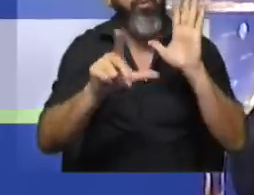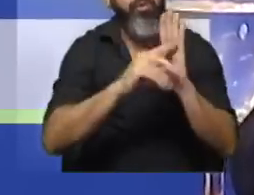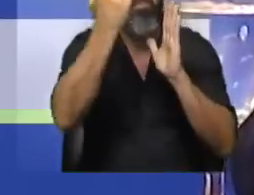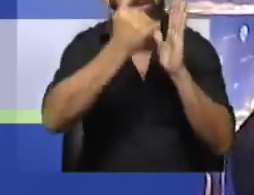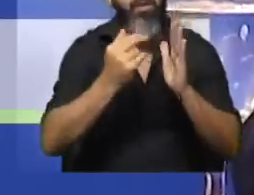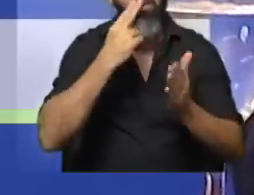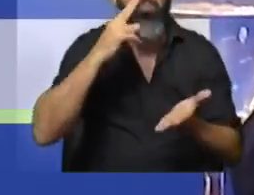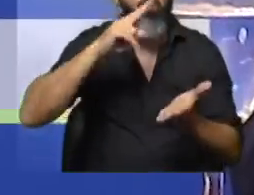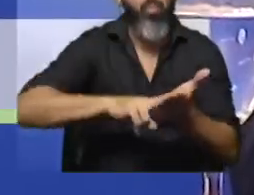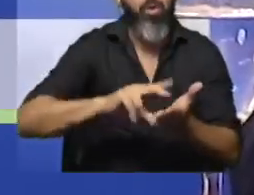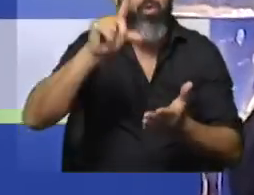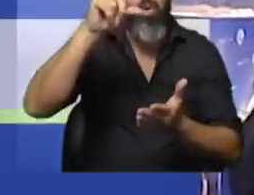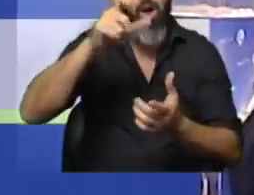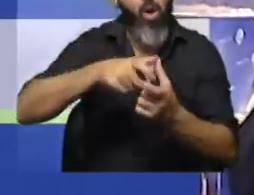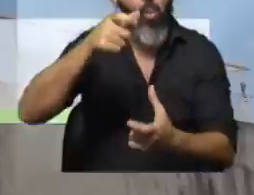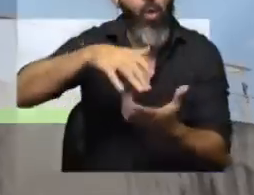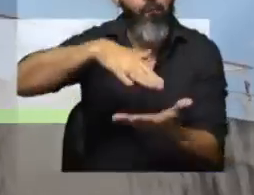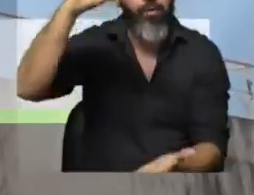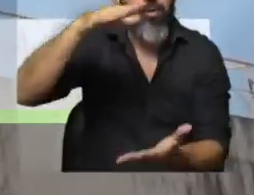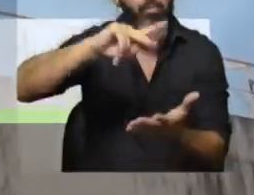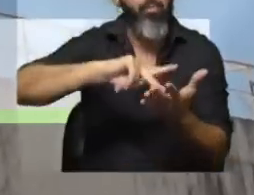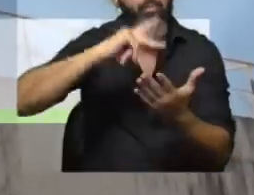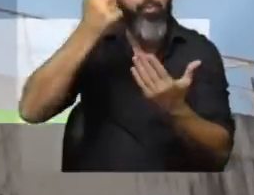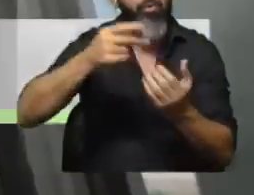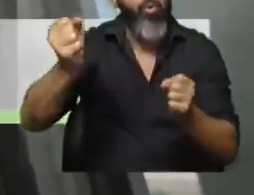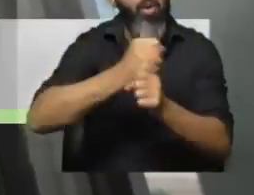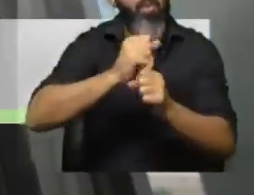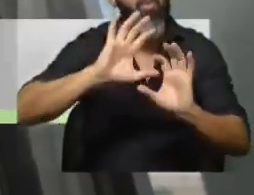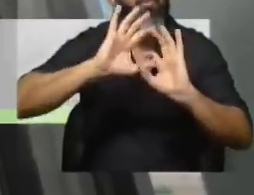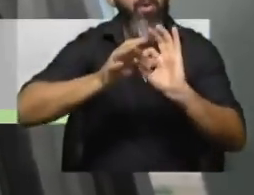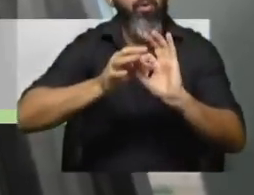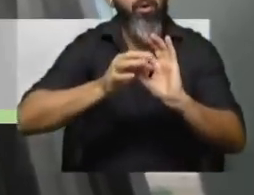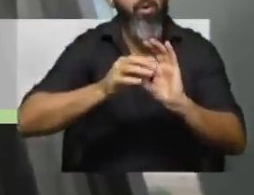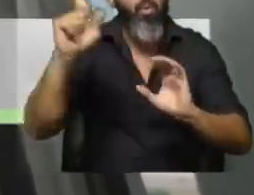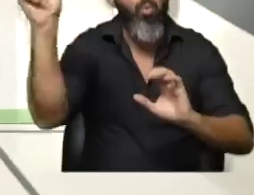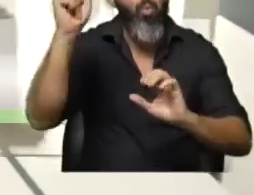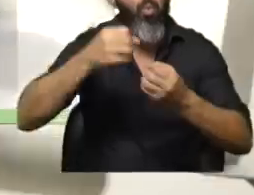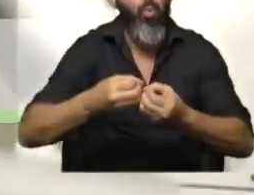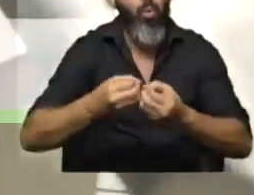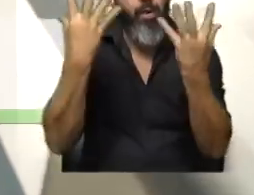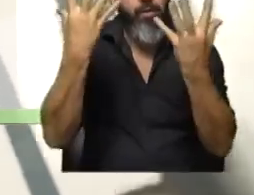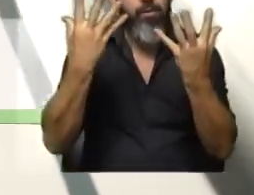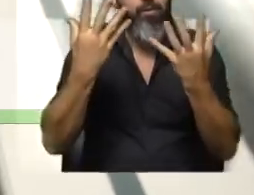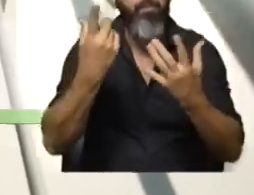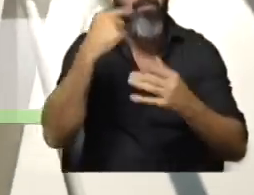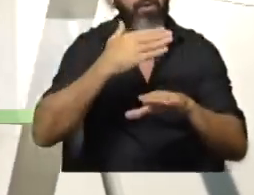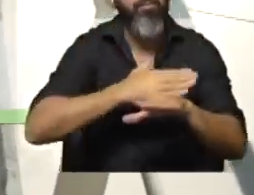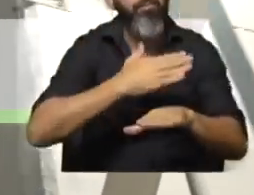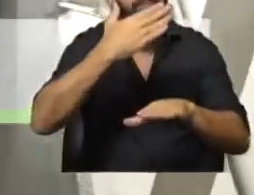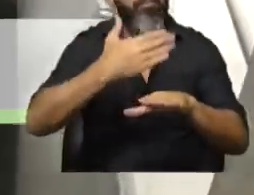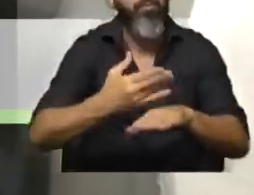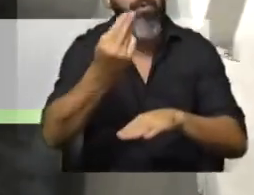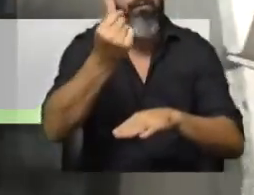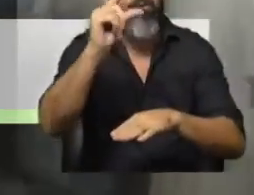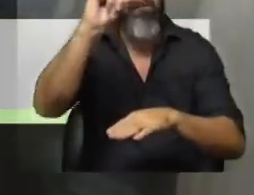los impuestos al agua embotellada el proyecto será analizado y aprobado Este miércoles con carácter de grave y urgente pero sus efectos en el precio